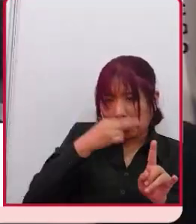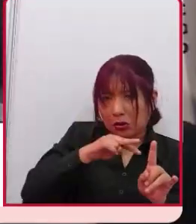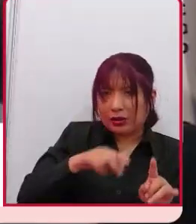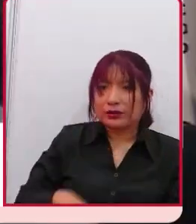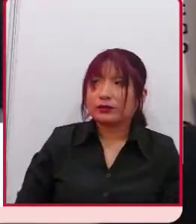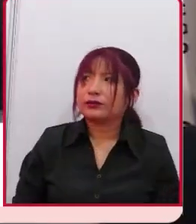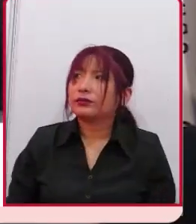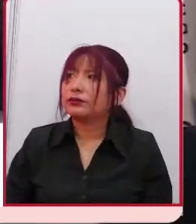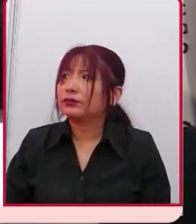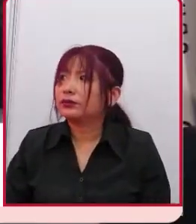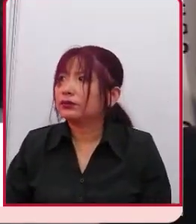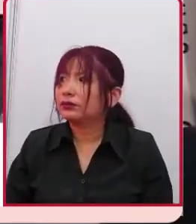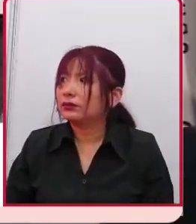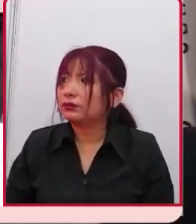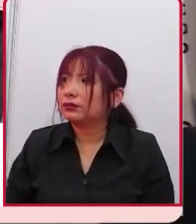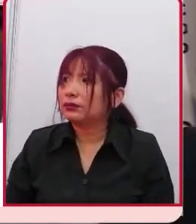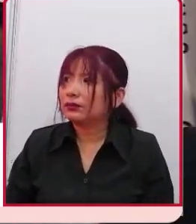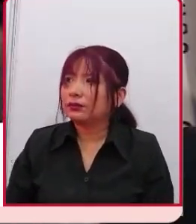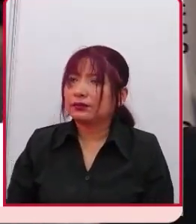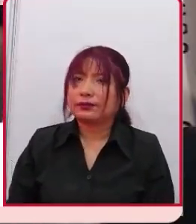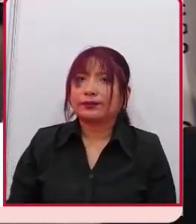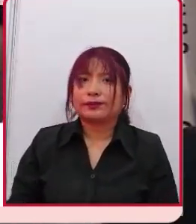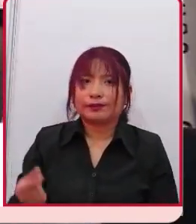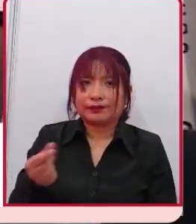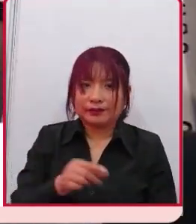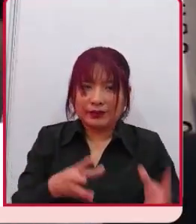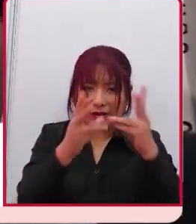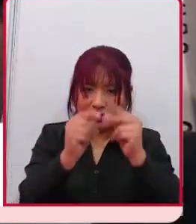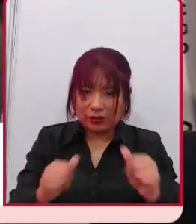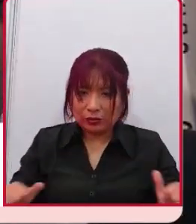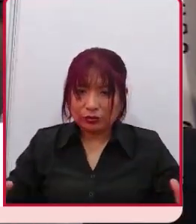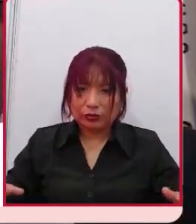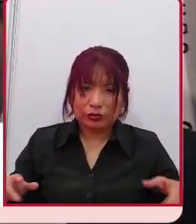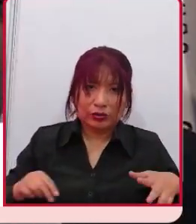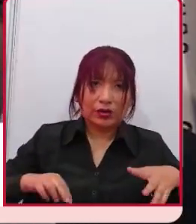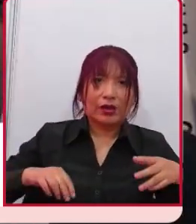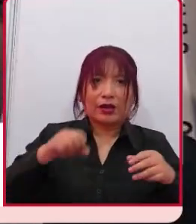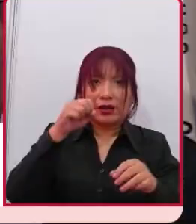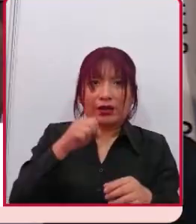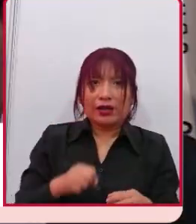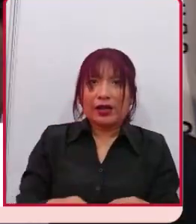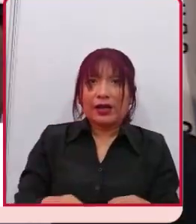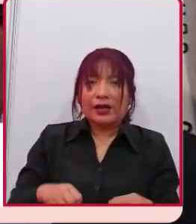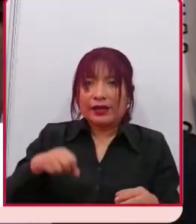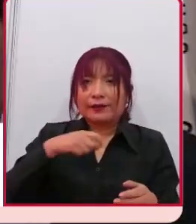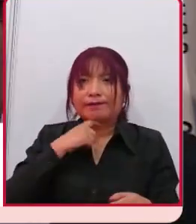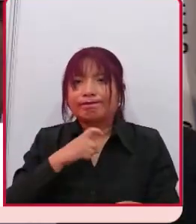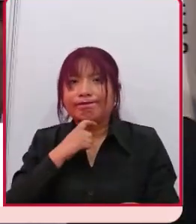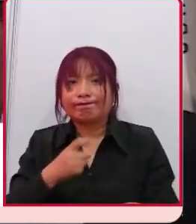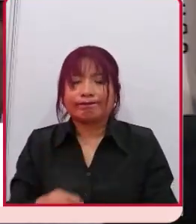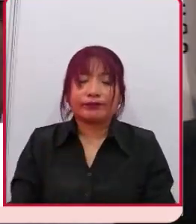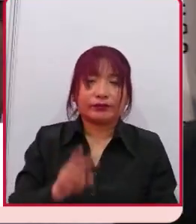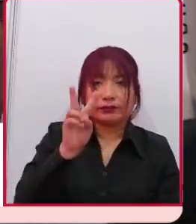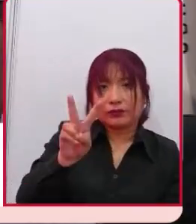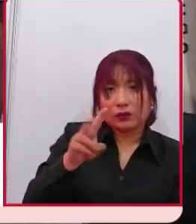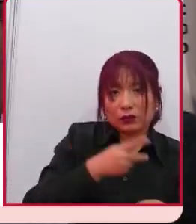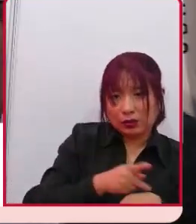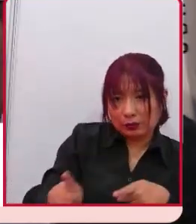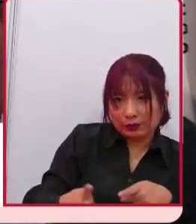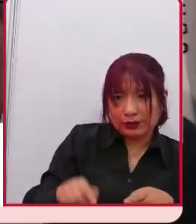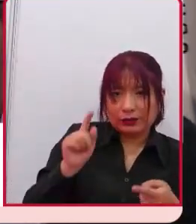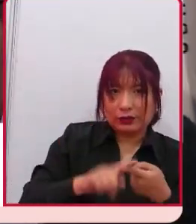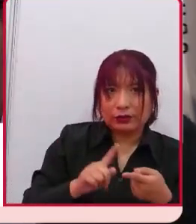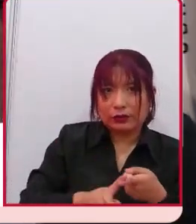Sky. La geometalurgia es un trabajo en equipo, especialmente entre geólogos y mineros, entre geólogos